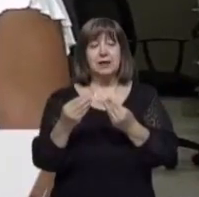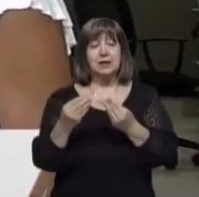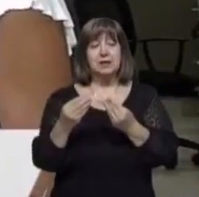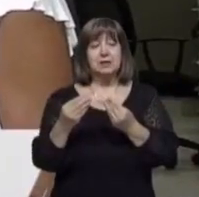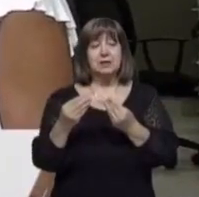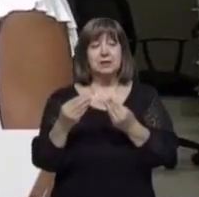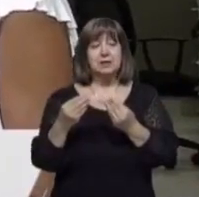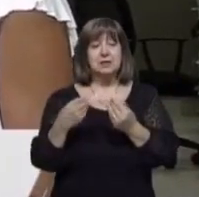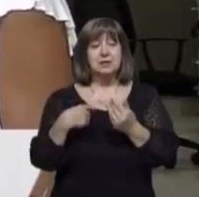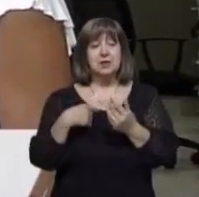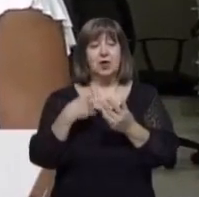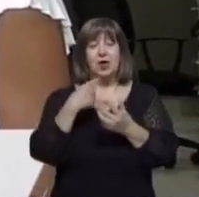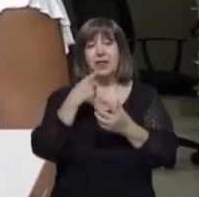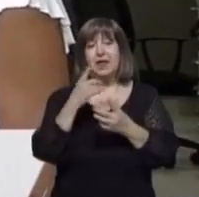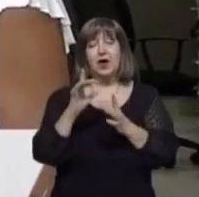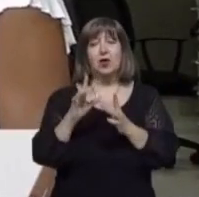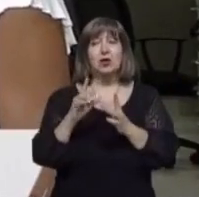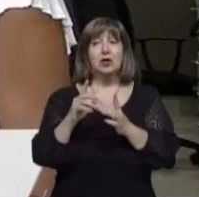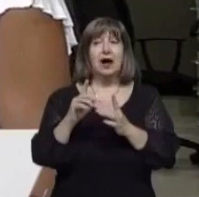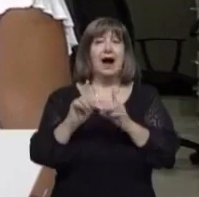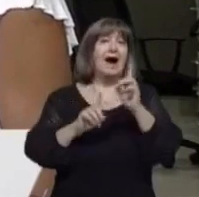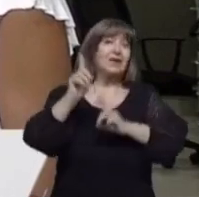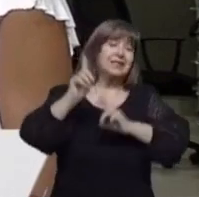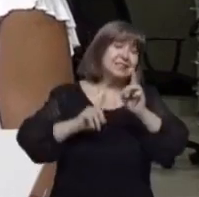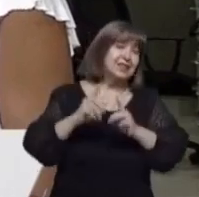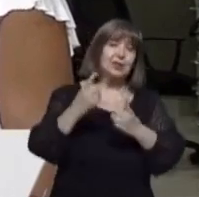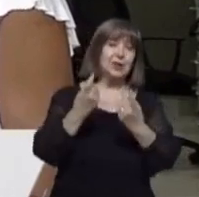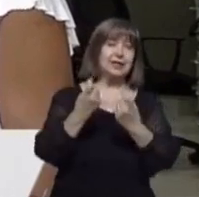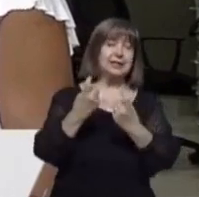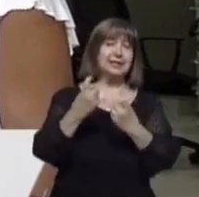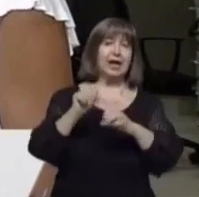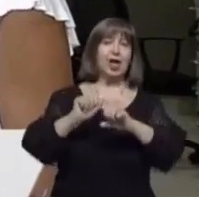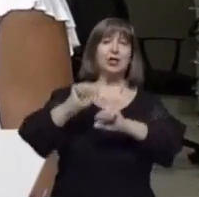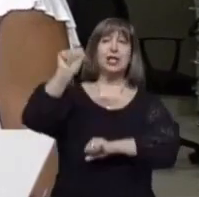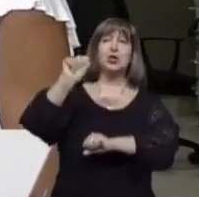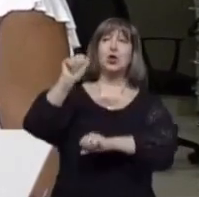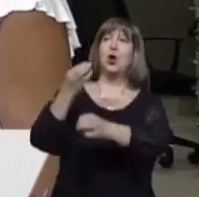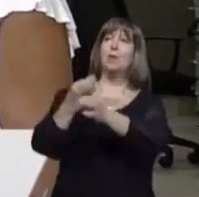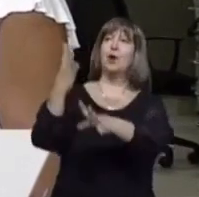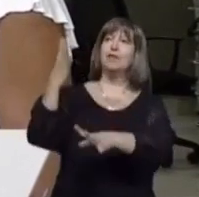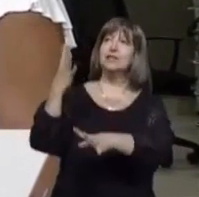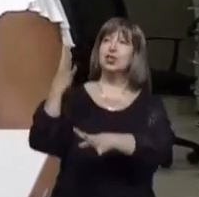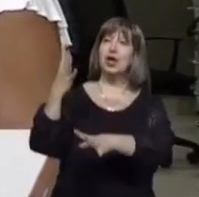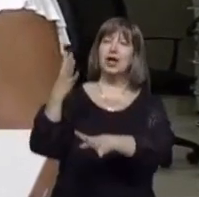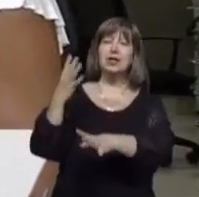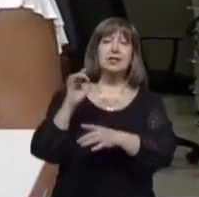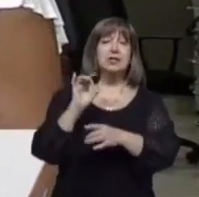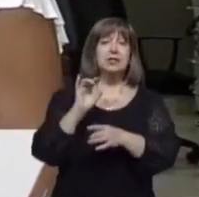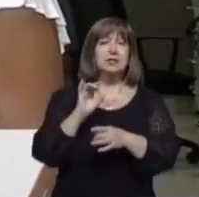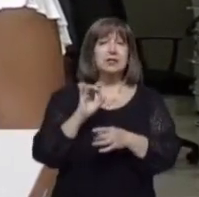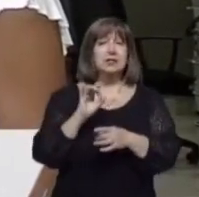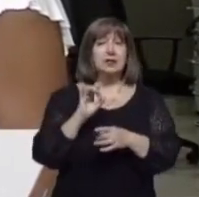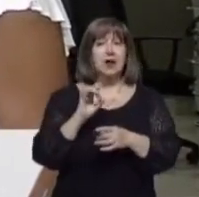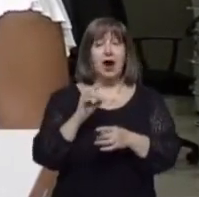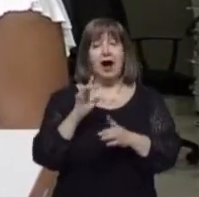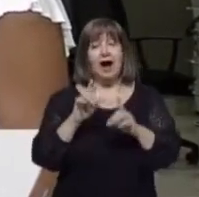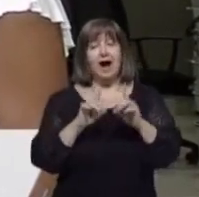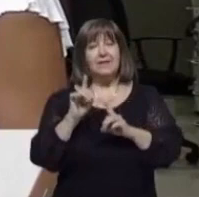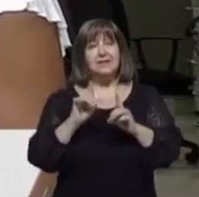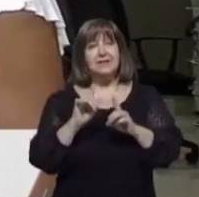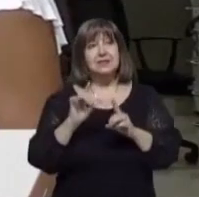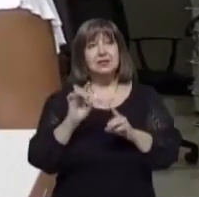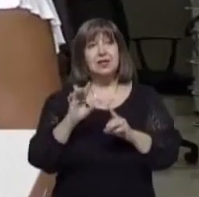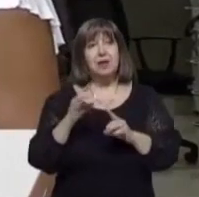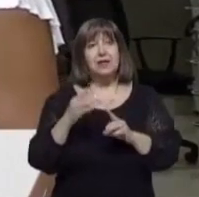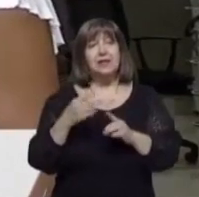digo que por ahí no es necesario tener un título profesional o simplemente por ahí con